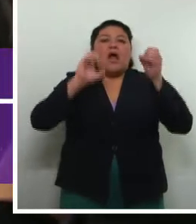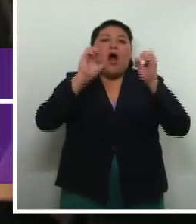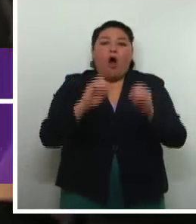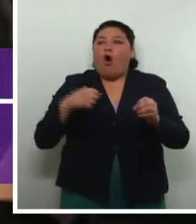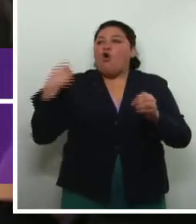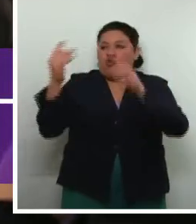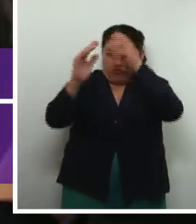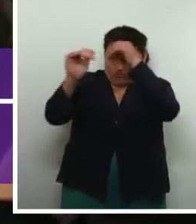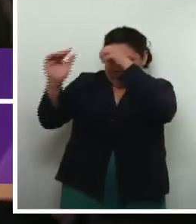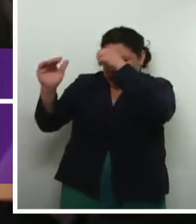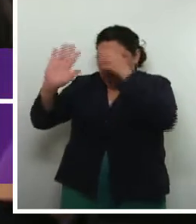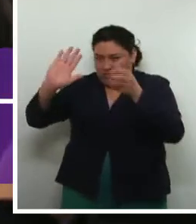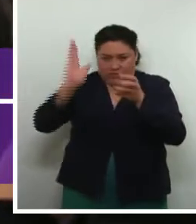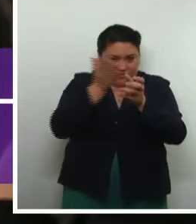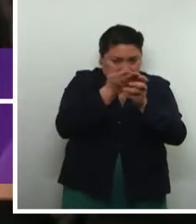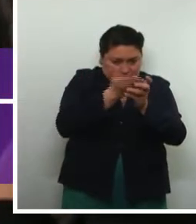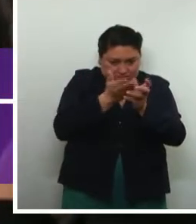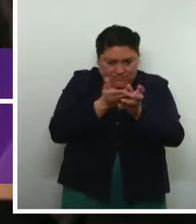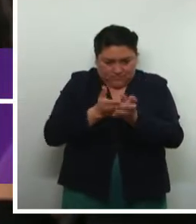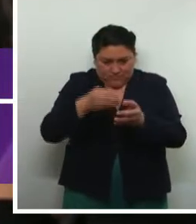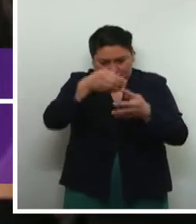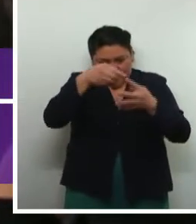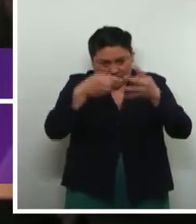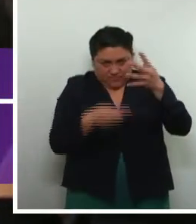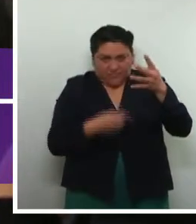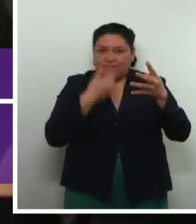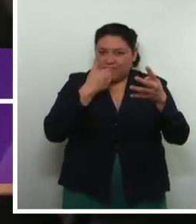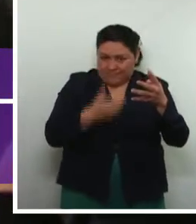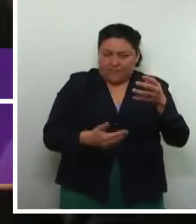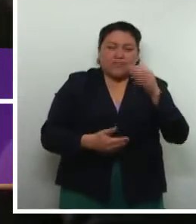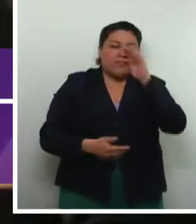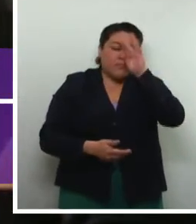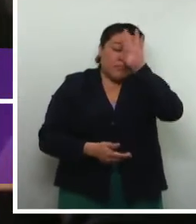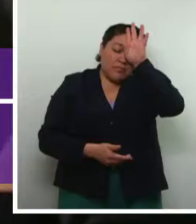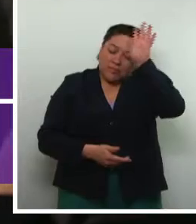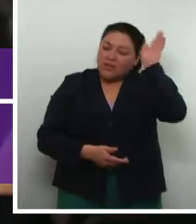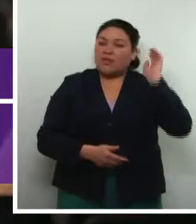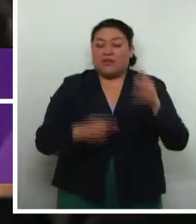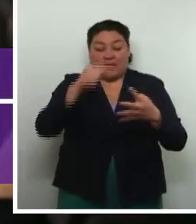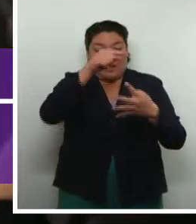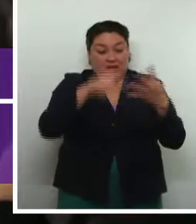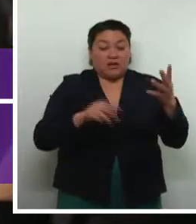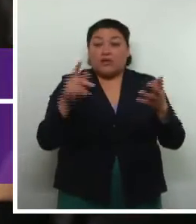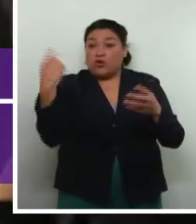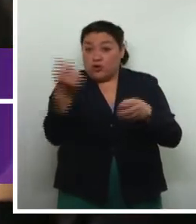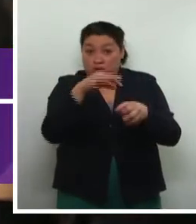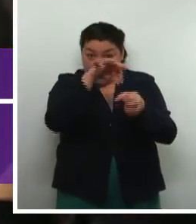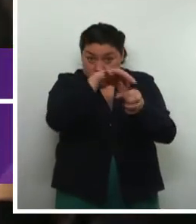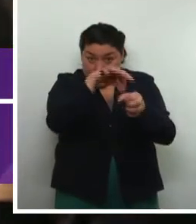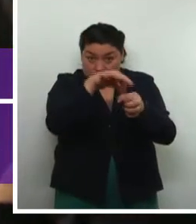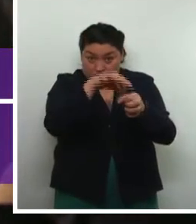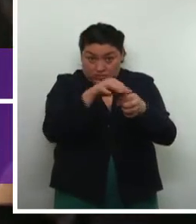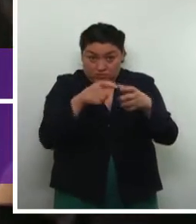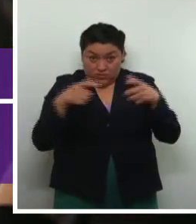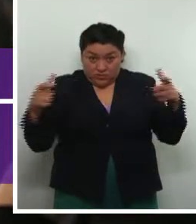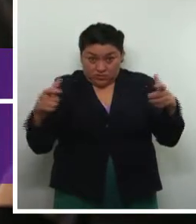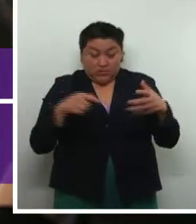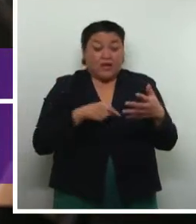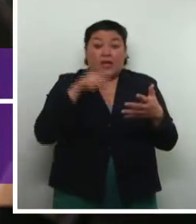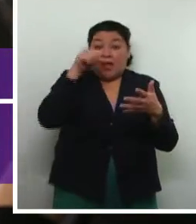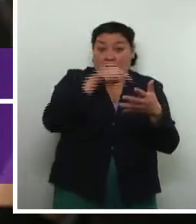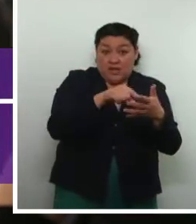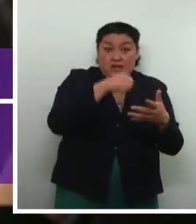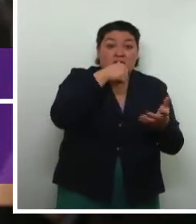común, compartida y acordada. Esa gran reserva o